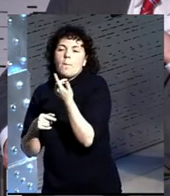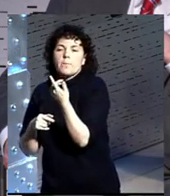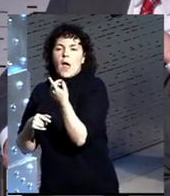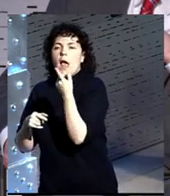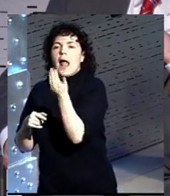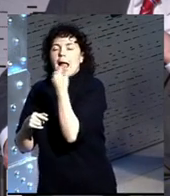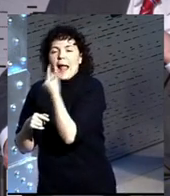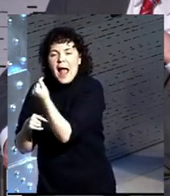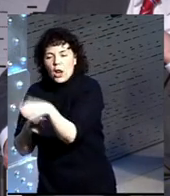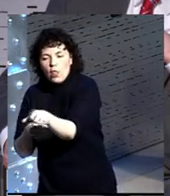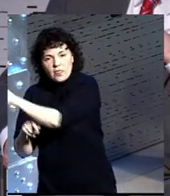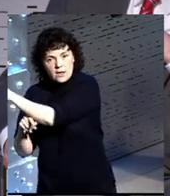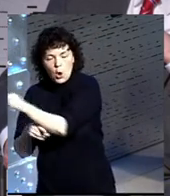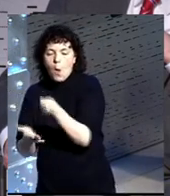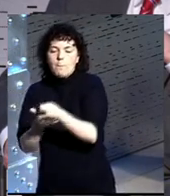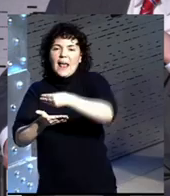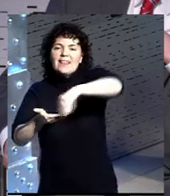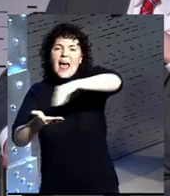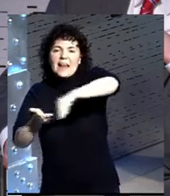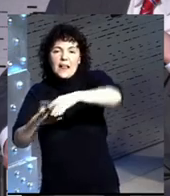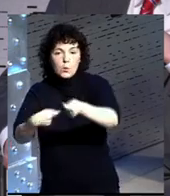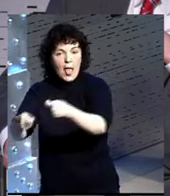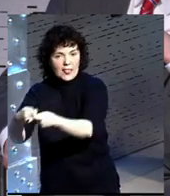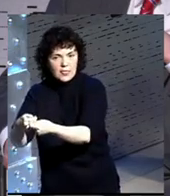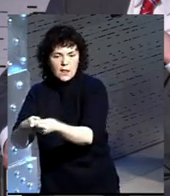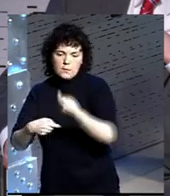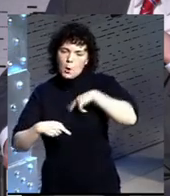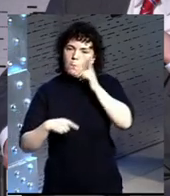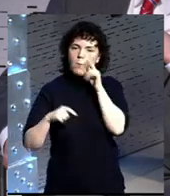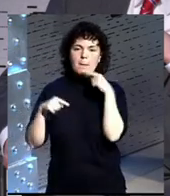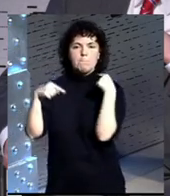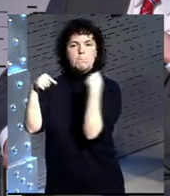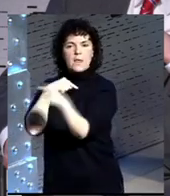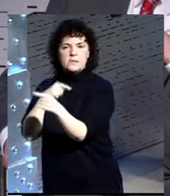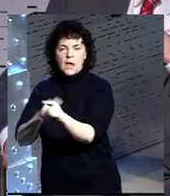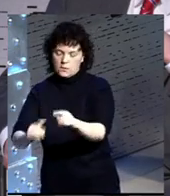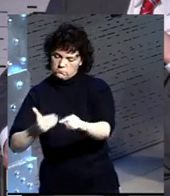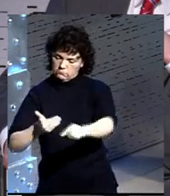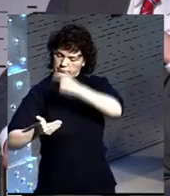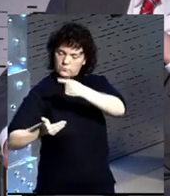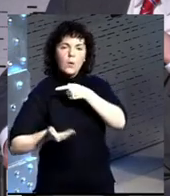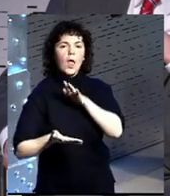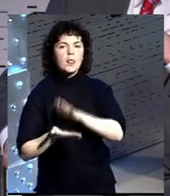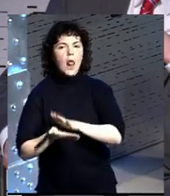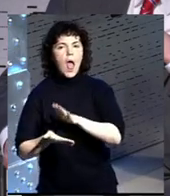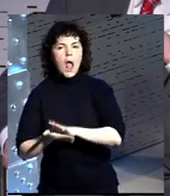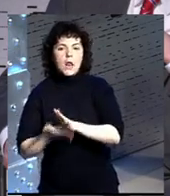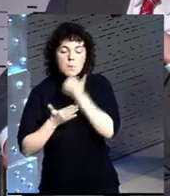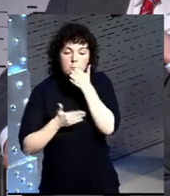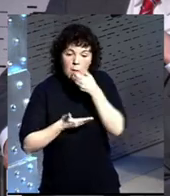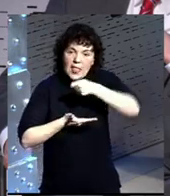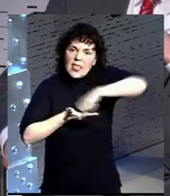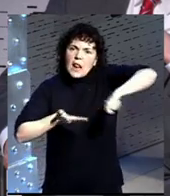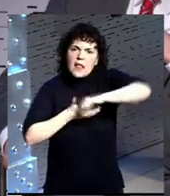automático o que pagaban con su tarjeta de crédito en un comercio. Les generaba muchísima tranquilidad porque sabían que si alguien hacía un uso fraudulento